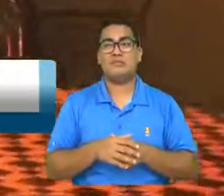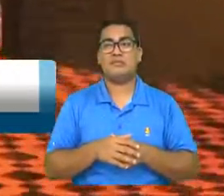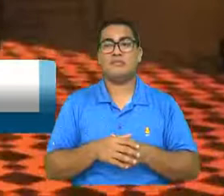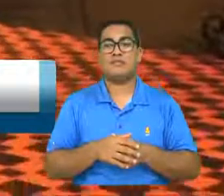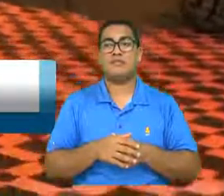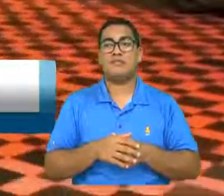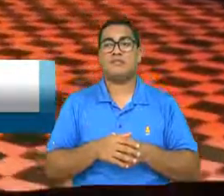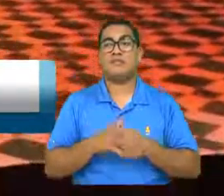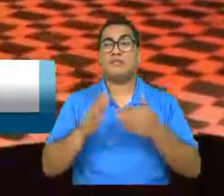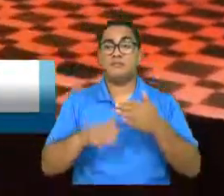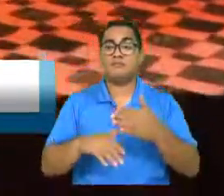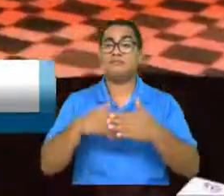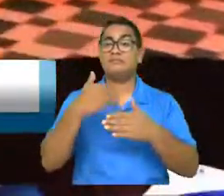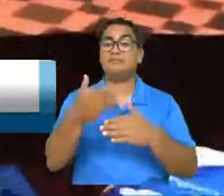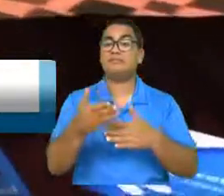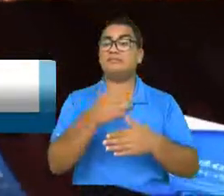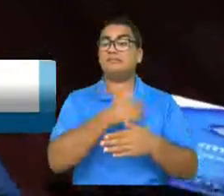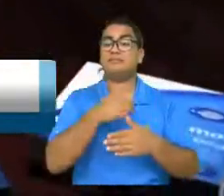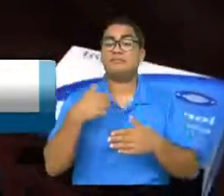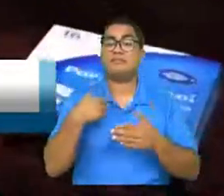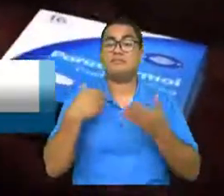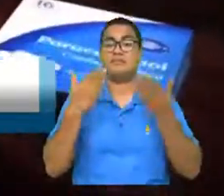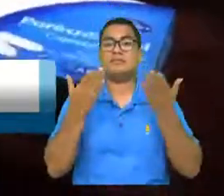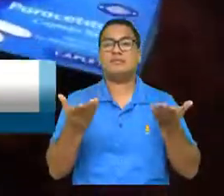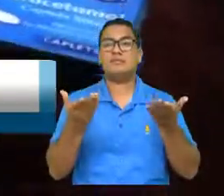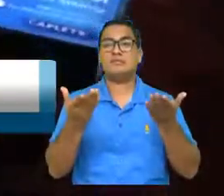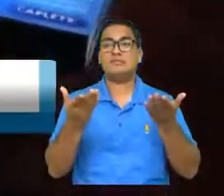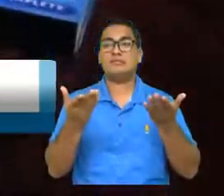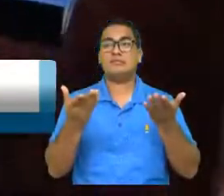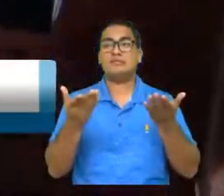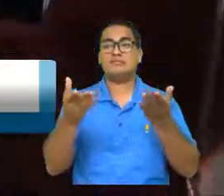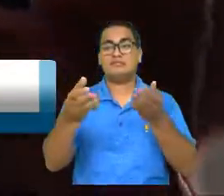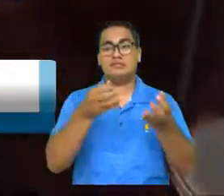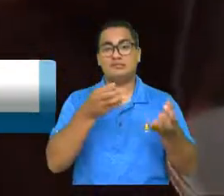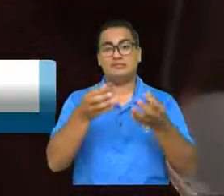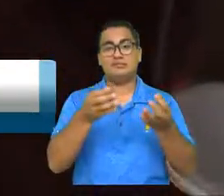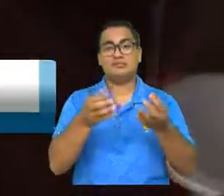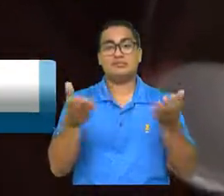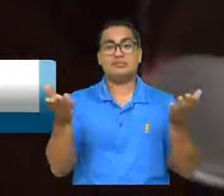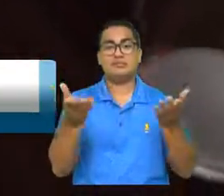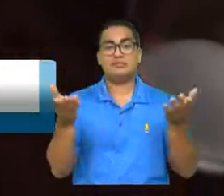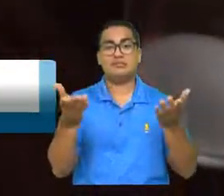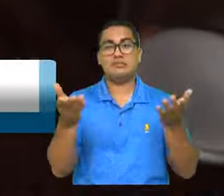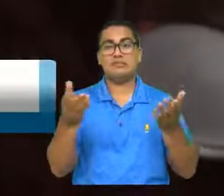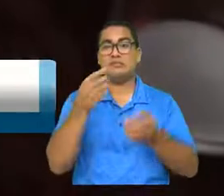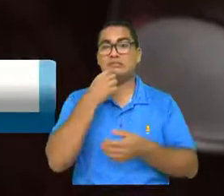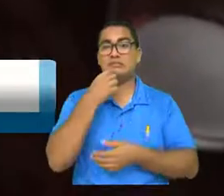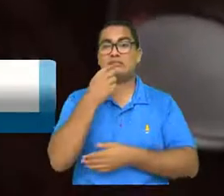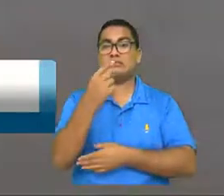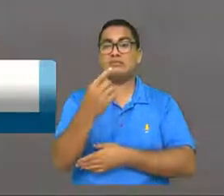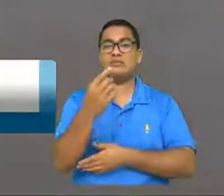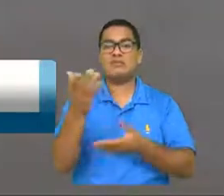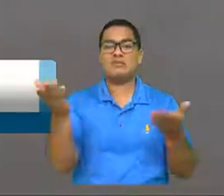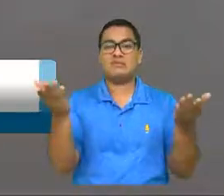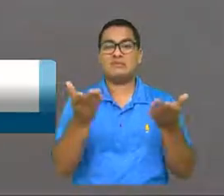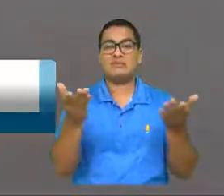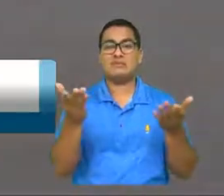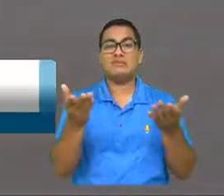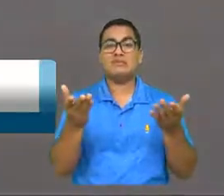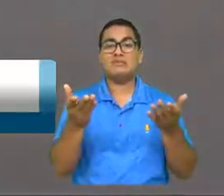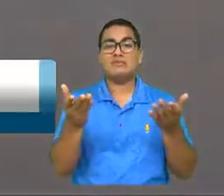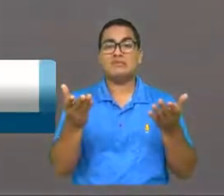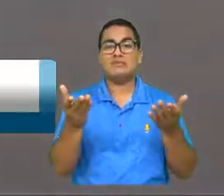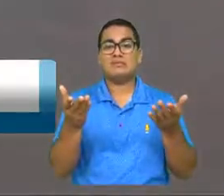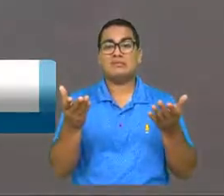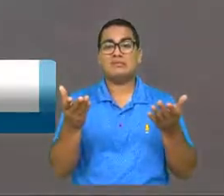Así es, la prueba... la prueba lo define. La prueba te da qué es,